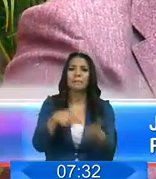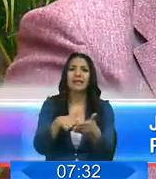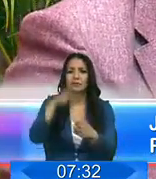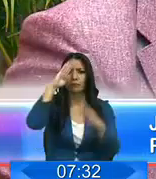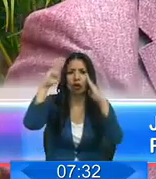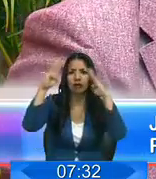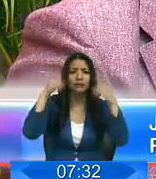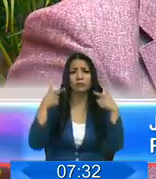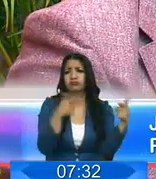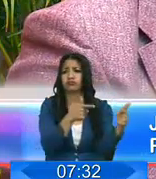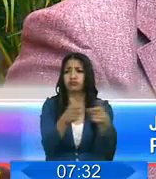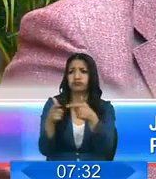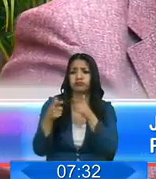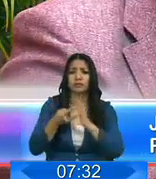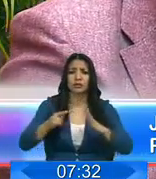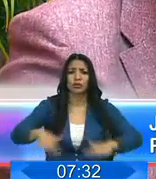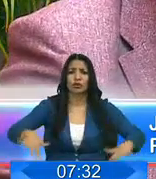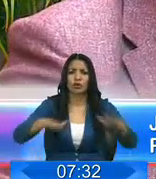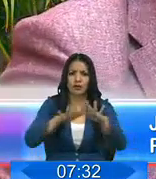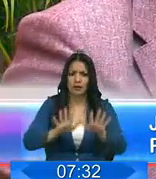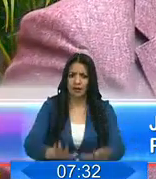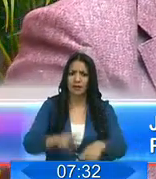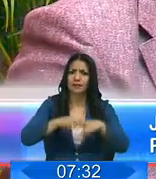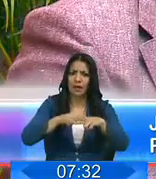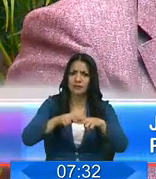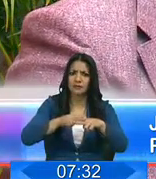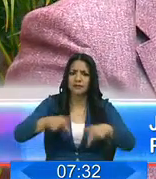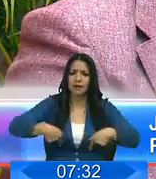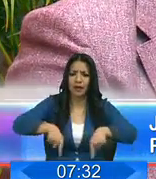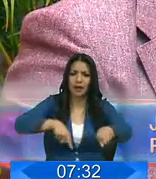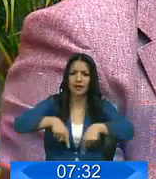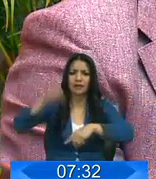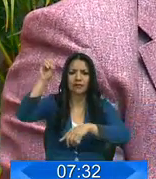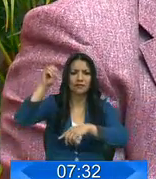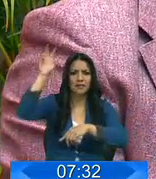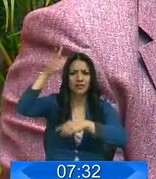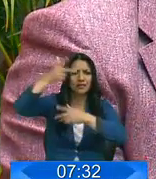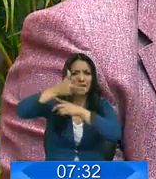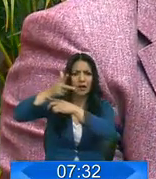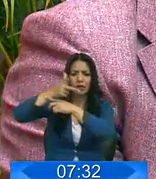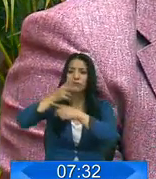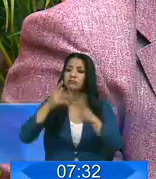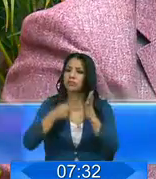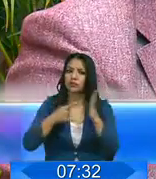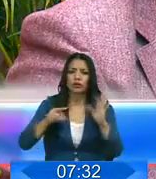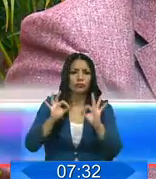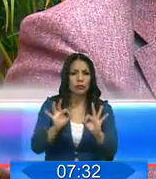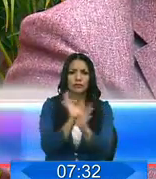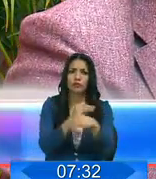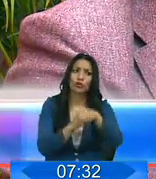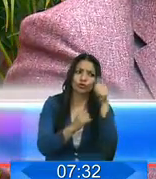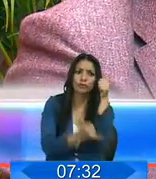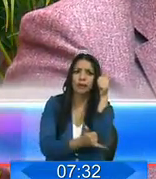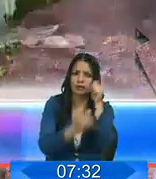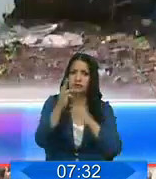con tecnología en los taxistas, con calles video vigiladas. La tecnología ha funcionado muy bien en otros países del mundo. En el